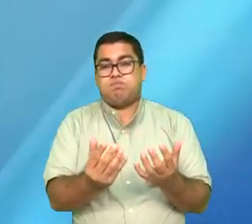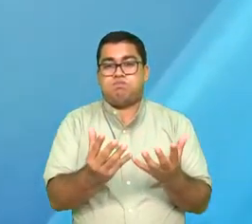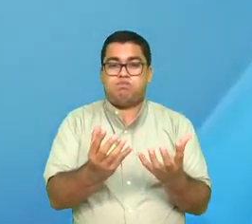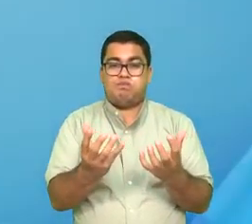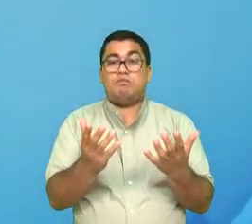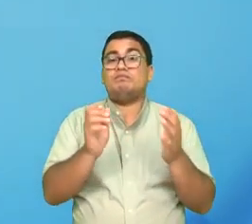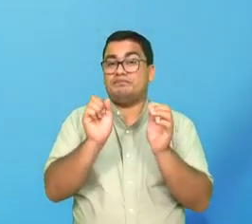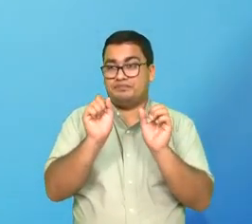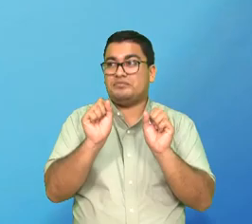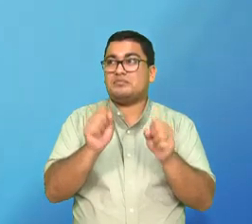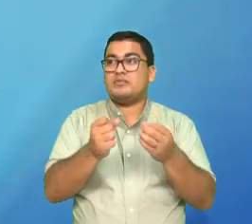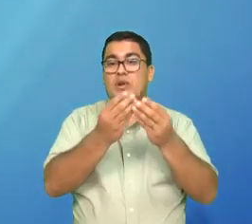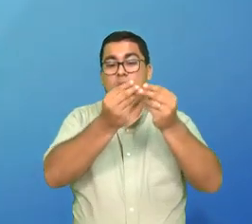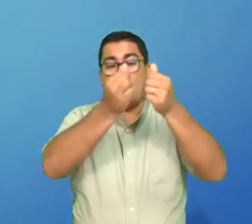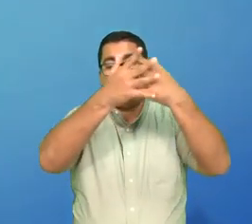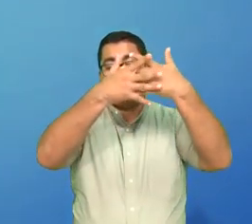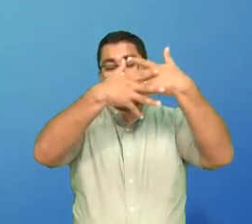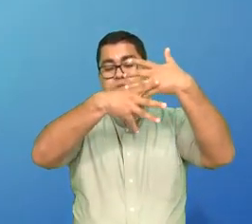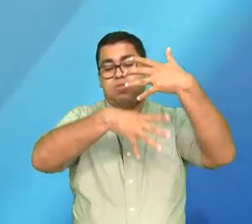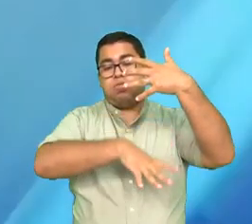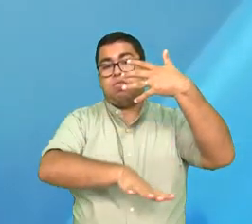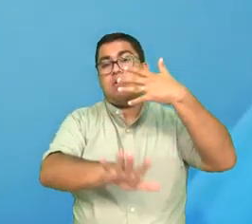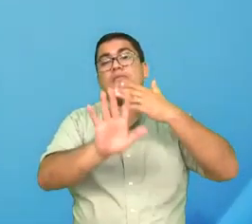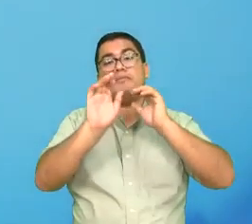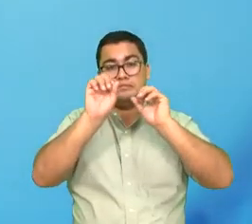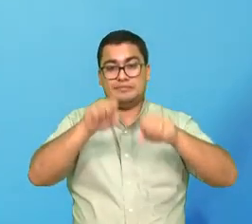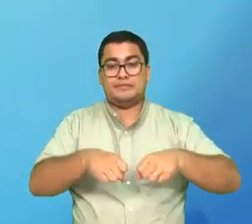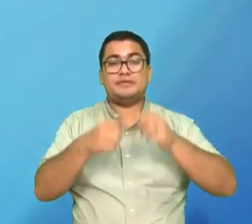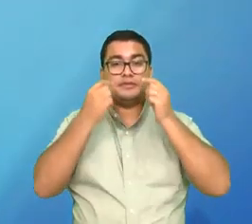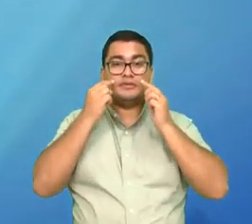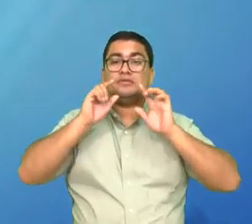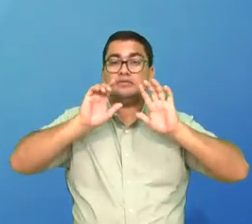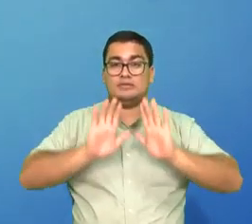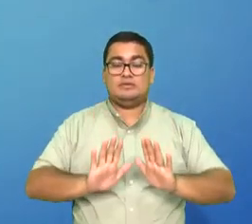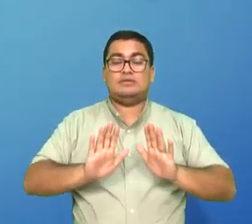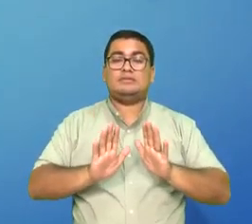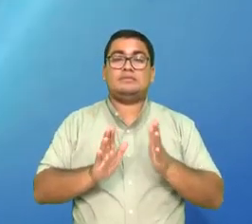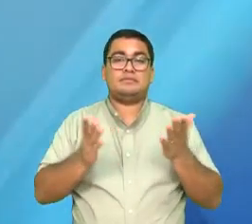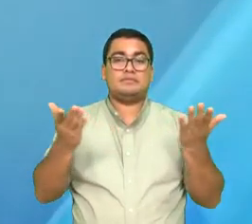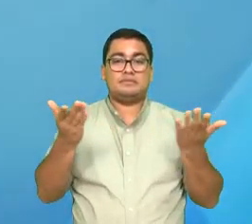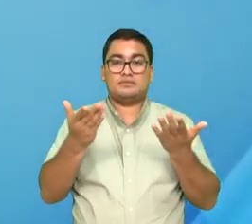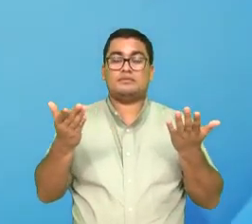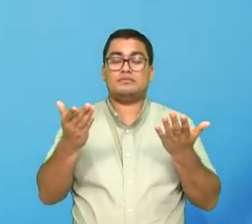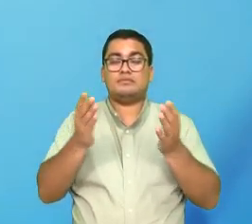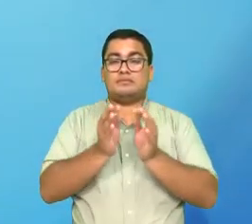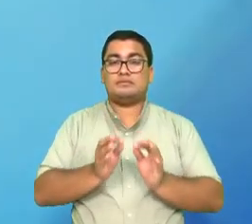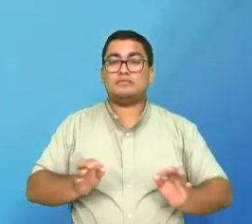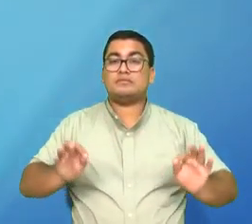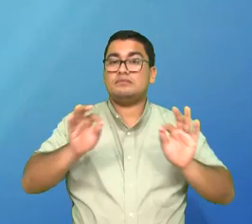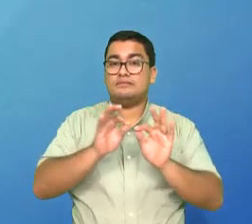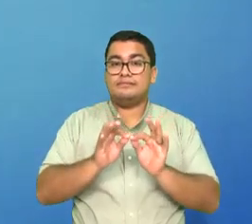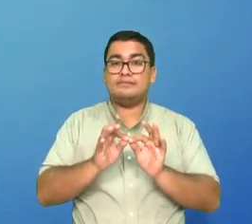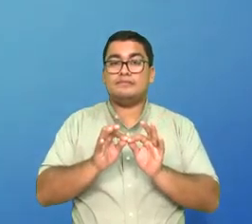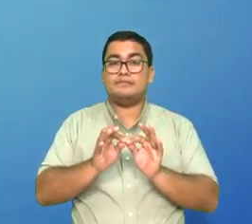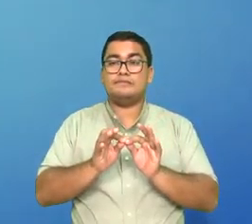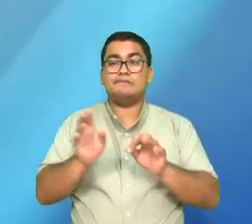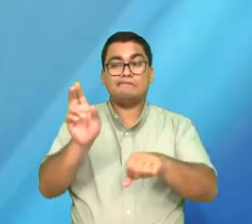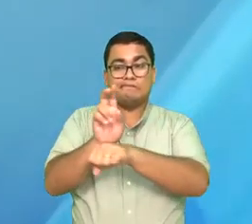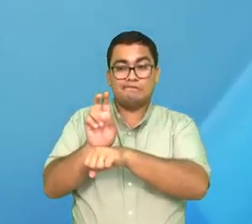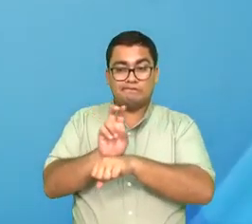se pueden producir deslizamientos, deslaves. Por eso hay